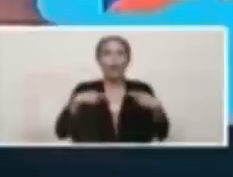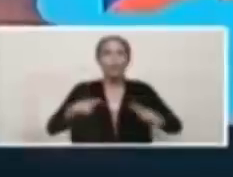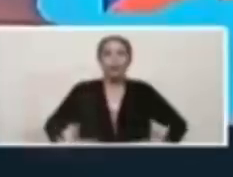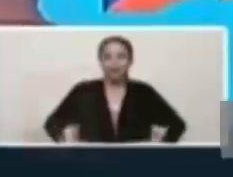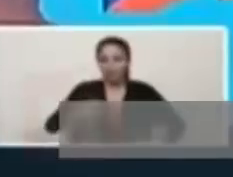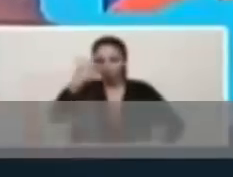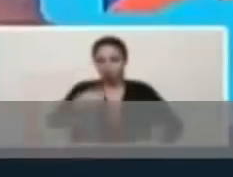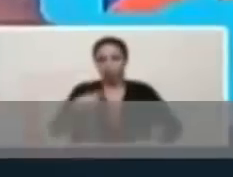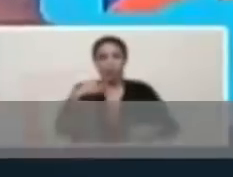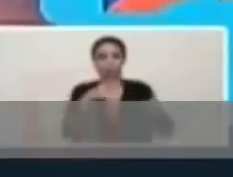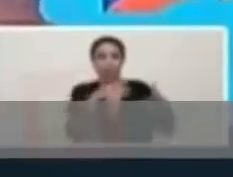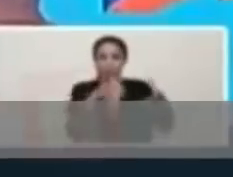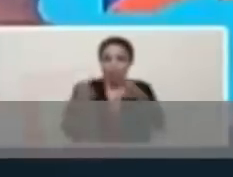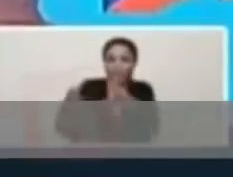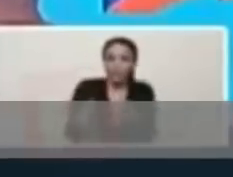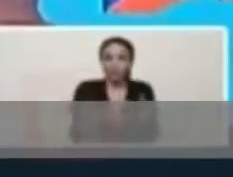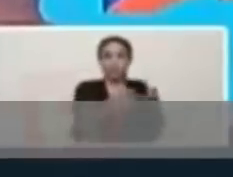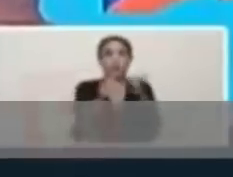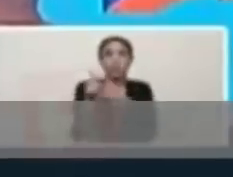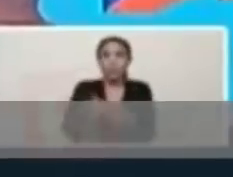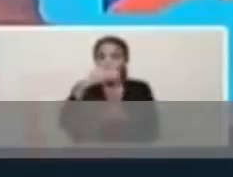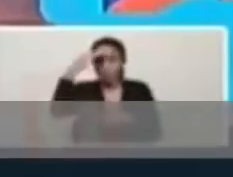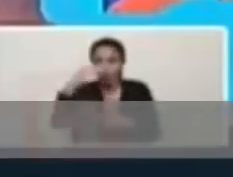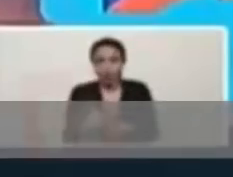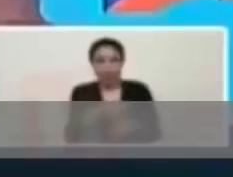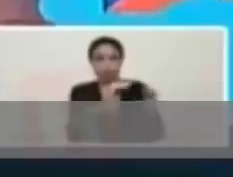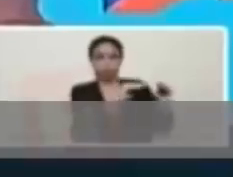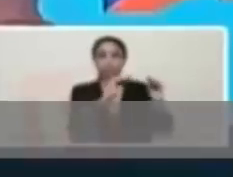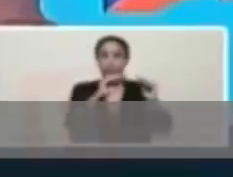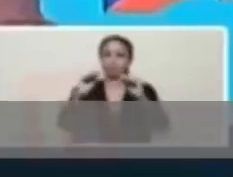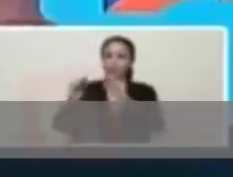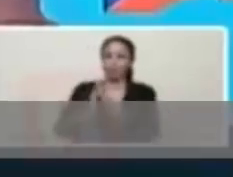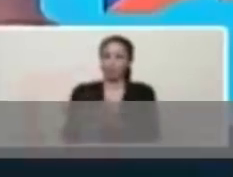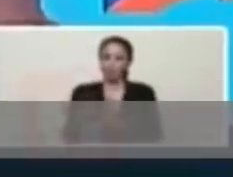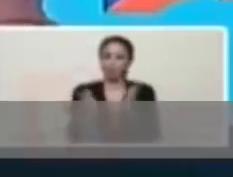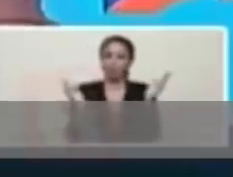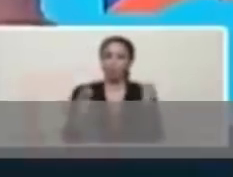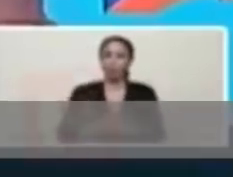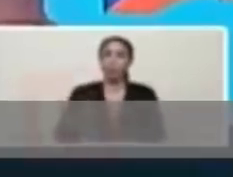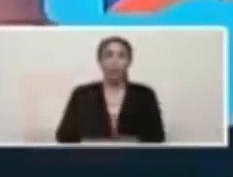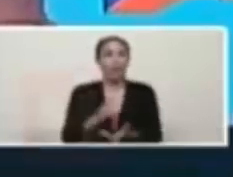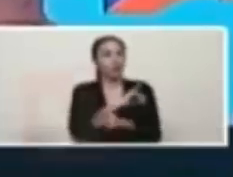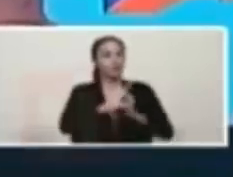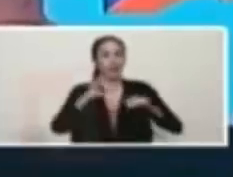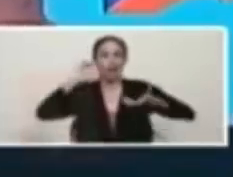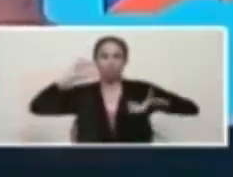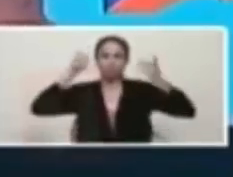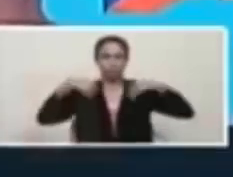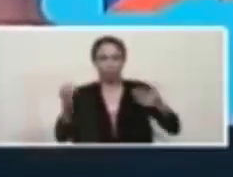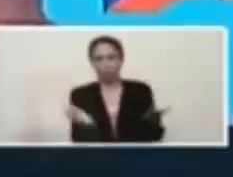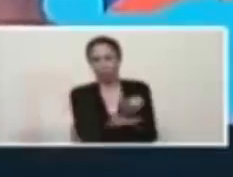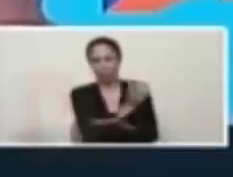de jueces, fiscales y defensores públicos coloca en estado de indefensión a los imputados o señalados por razones